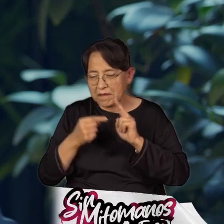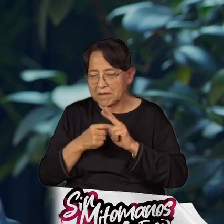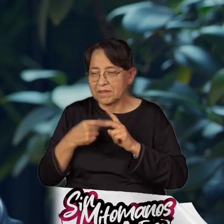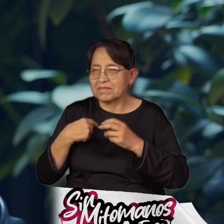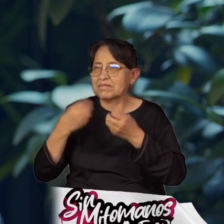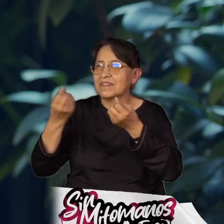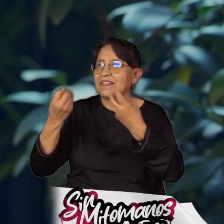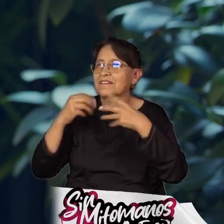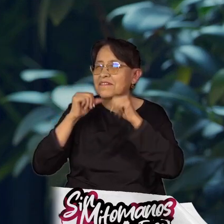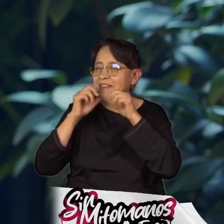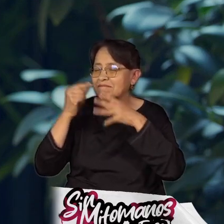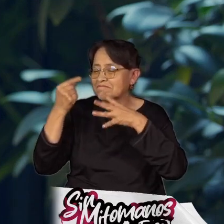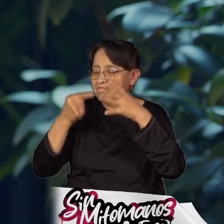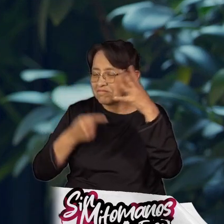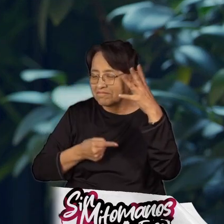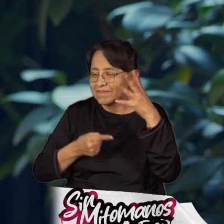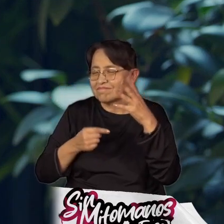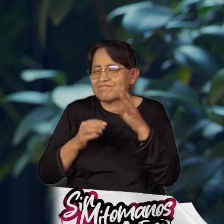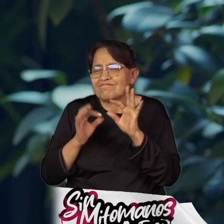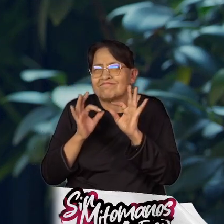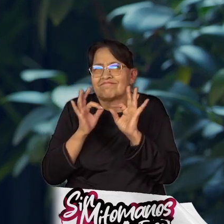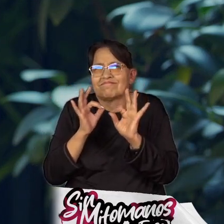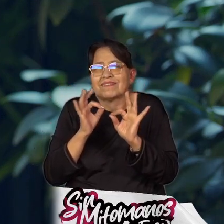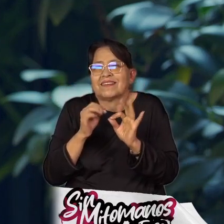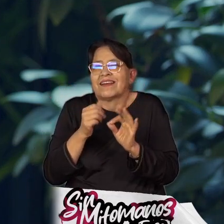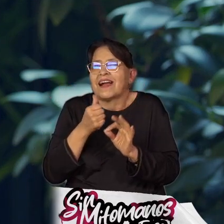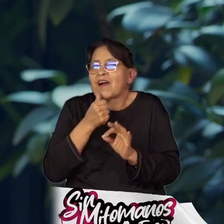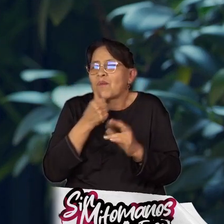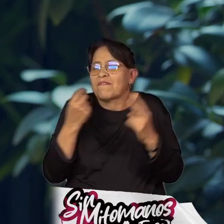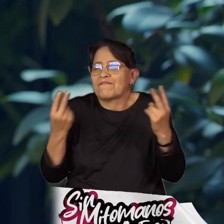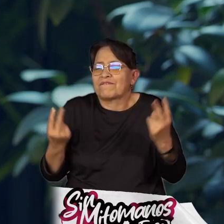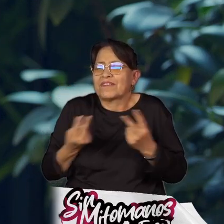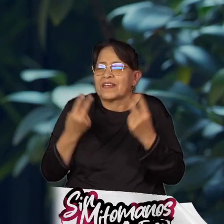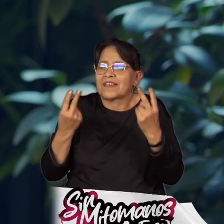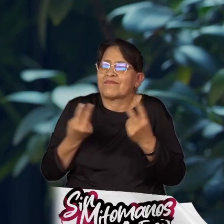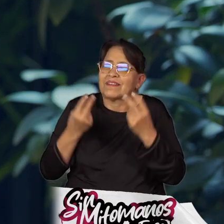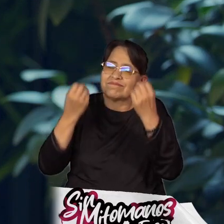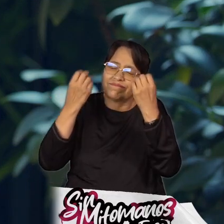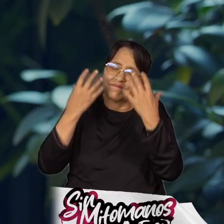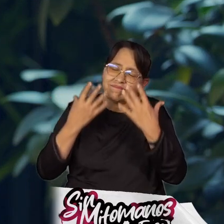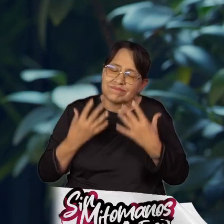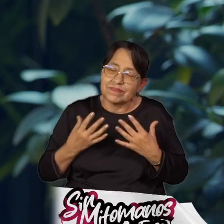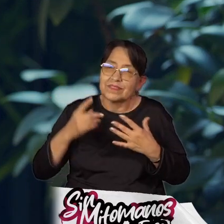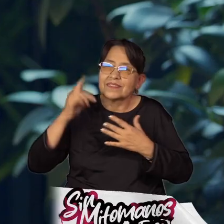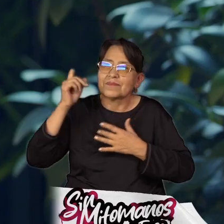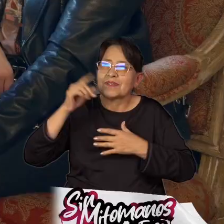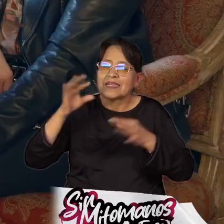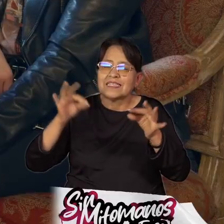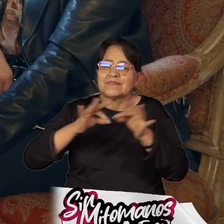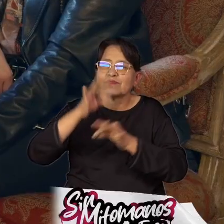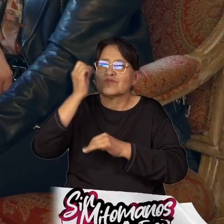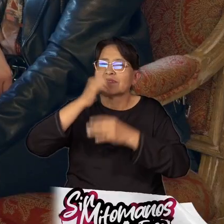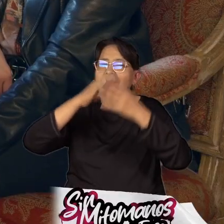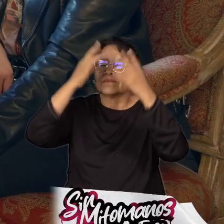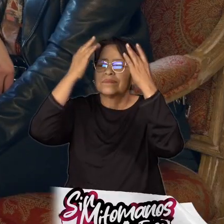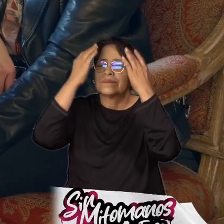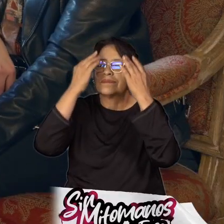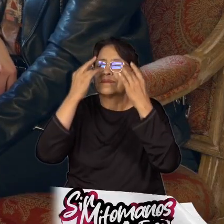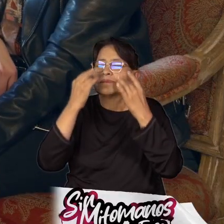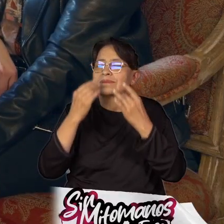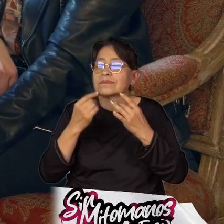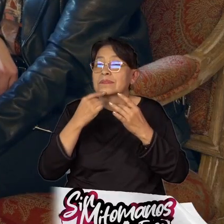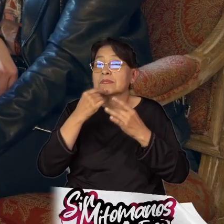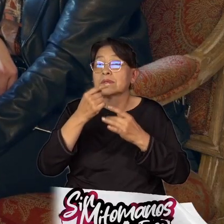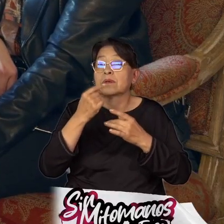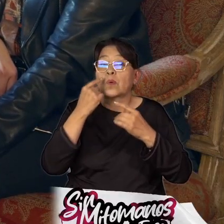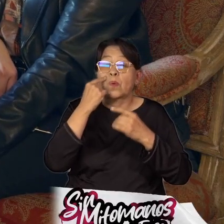vamos a encontrar delicias, en donde vamos a encontrar manantiales de aguas vivas, donde vamos a encontrar el rocío de tu espíritu,